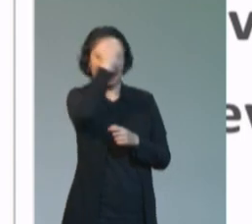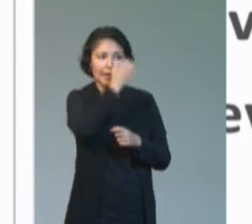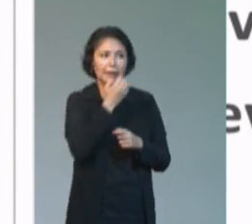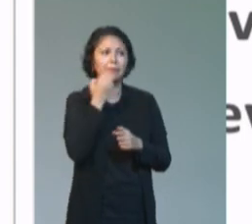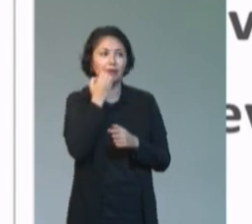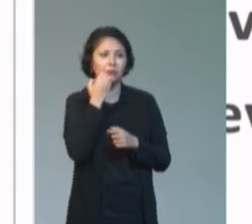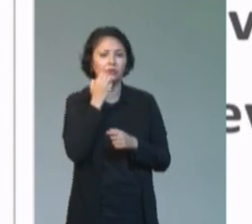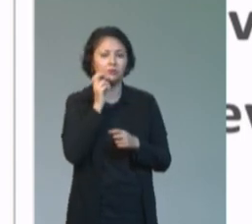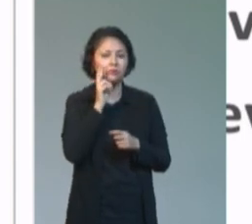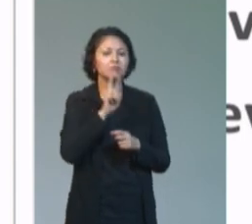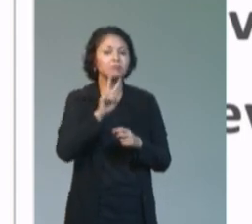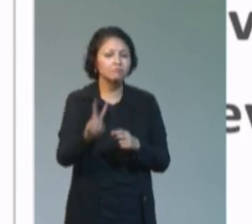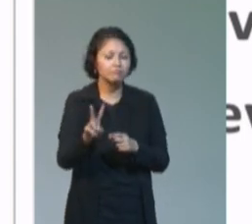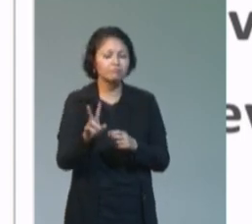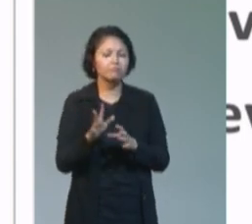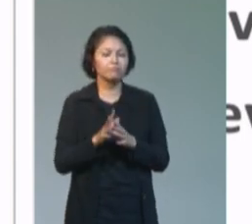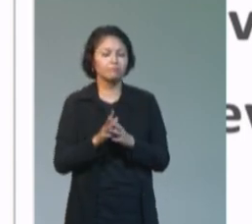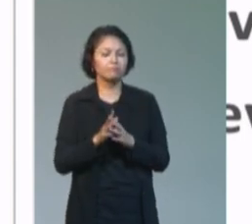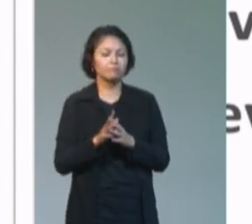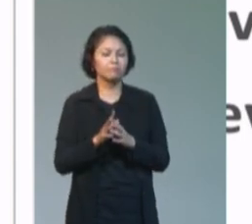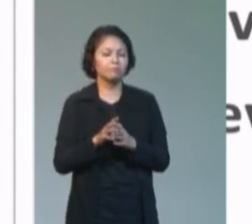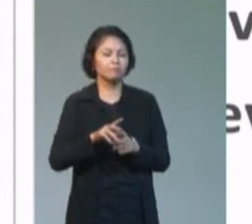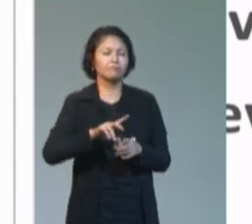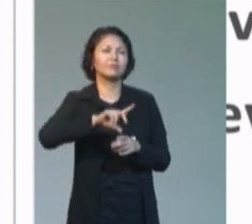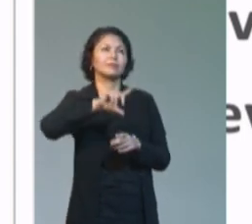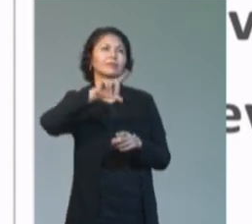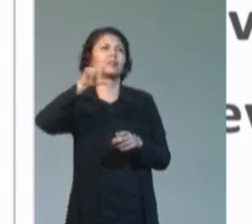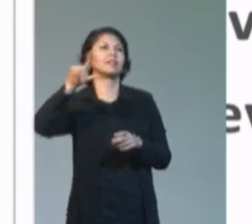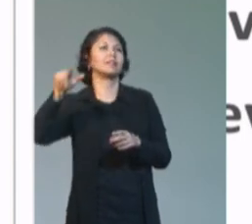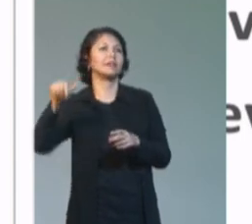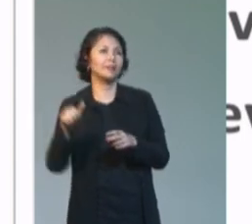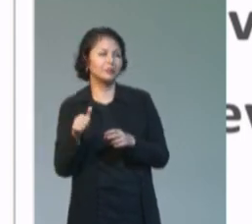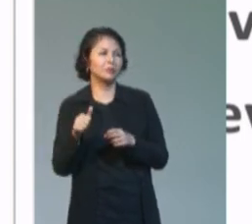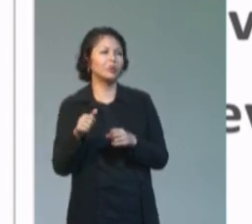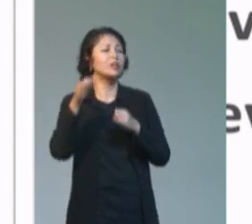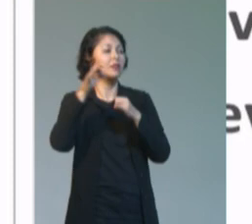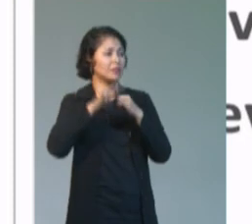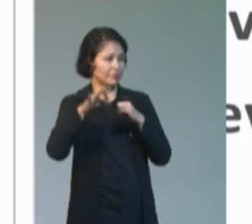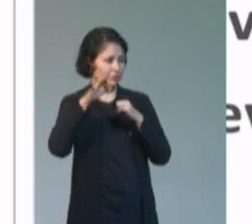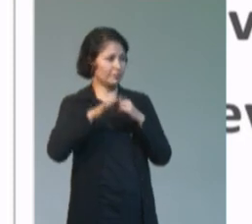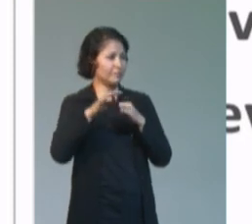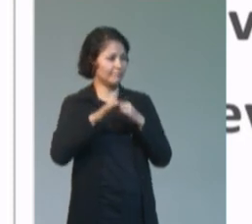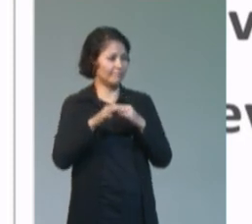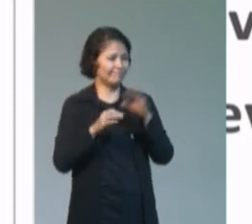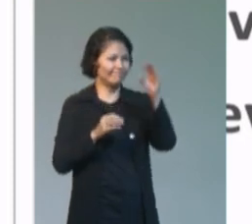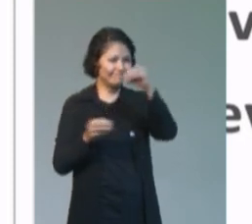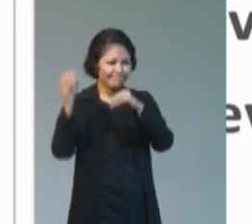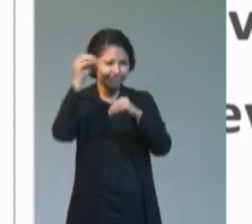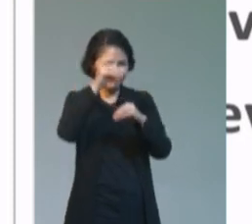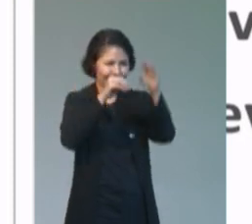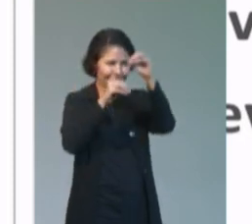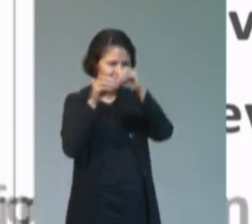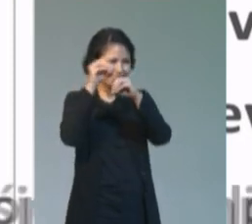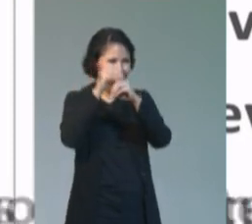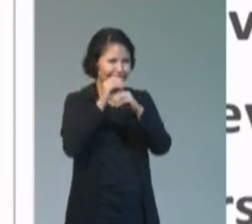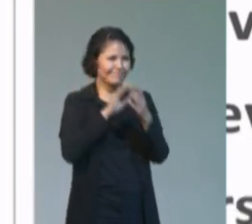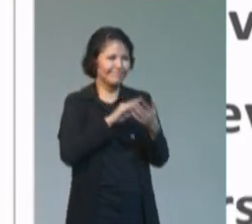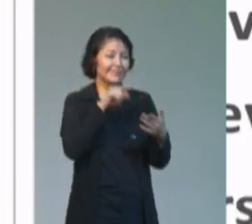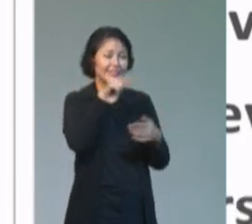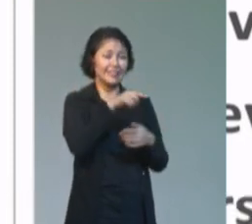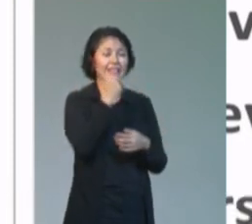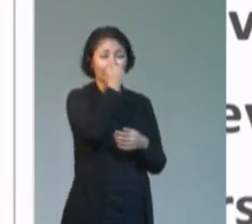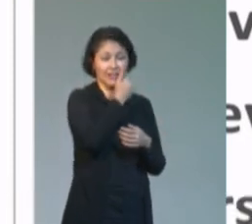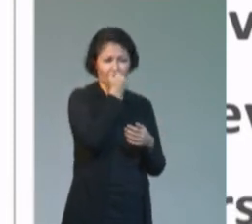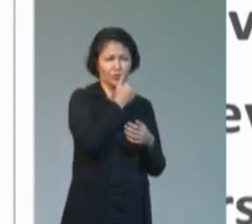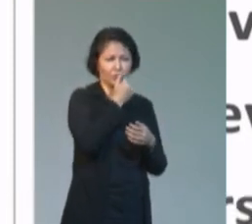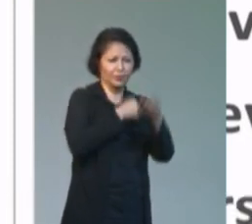el que quiere aprender es lo mismo y al final pues lo que podría ser una un sumario una síntesis de tantos no digo